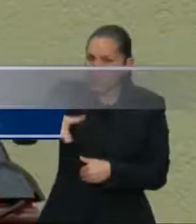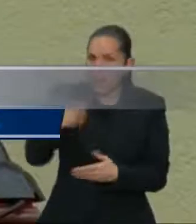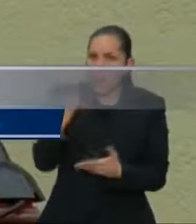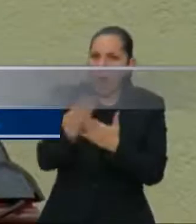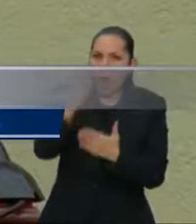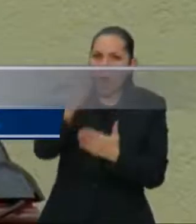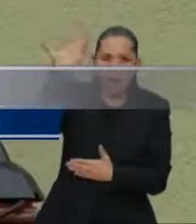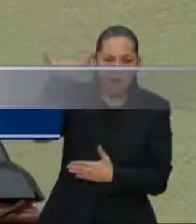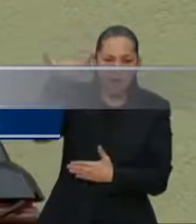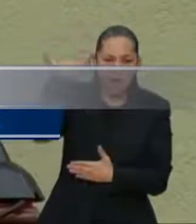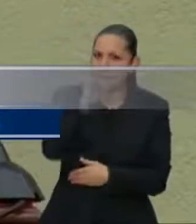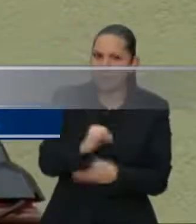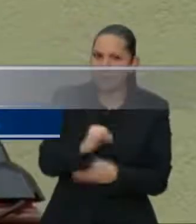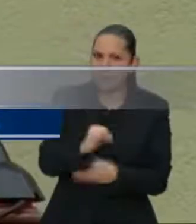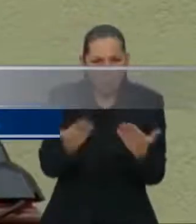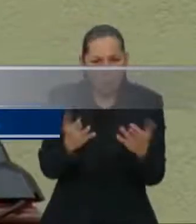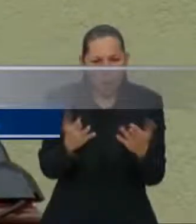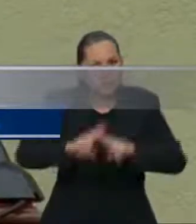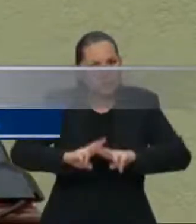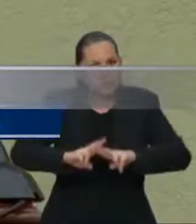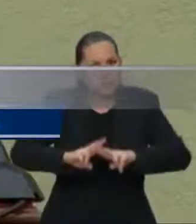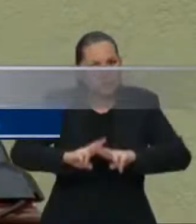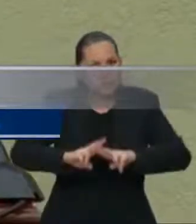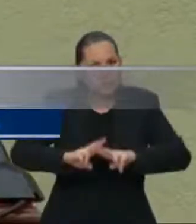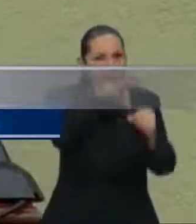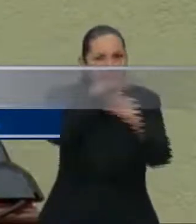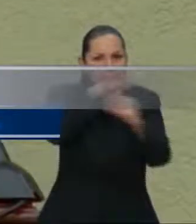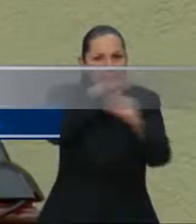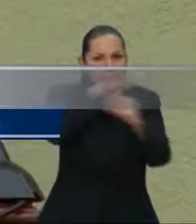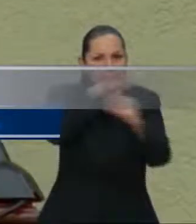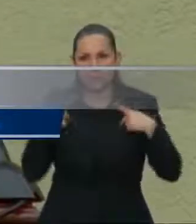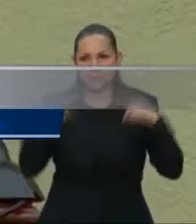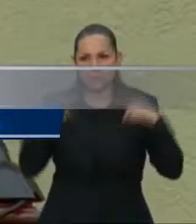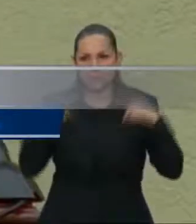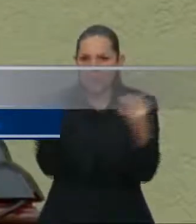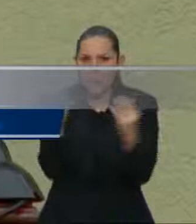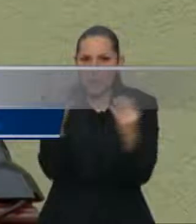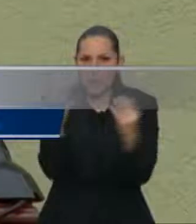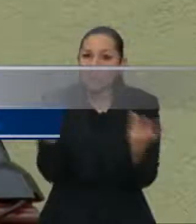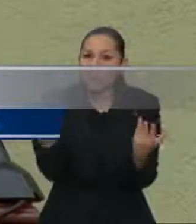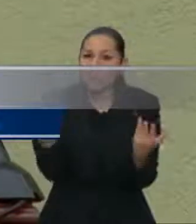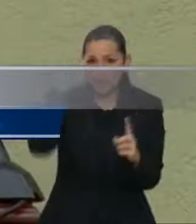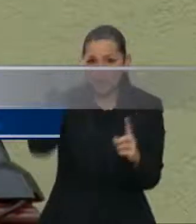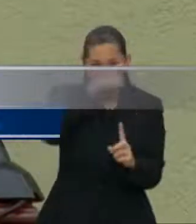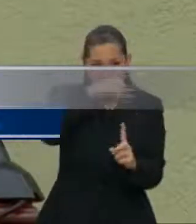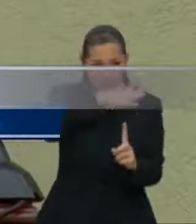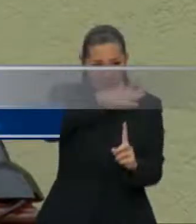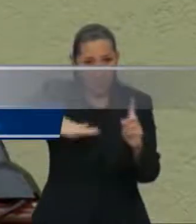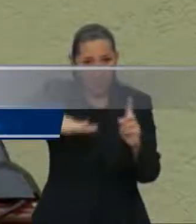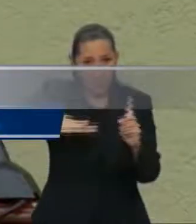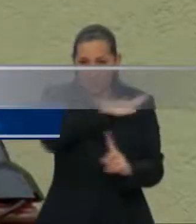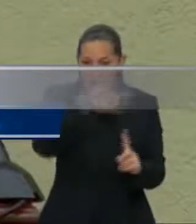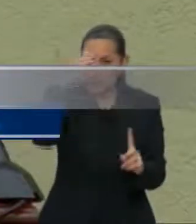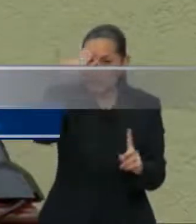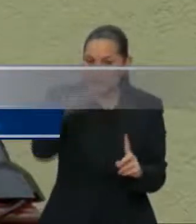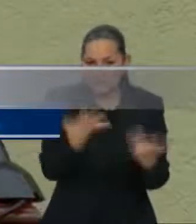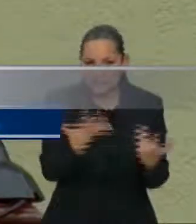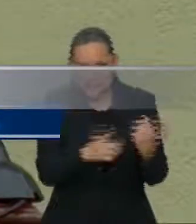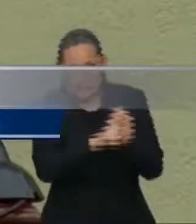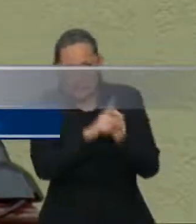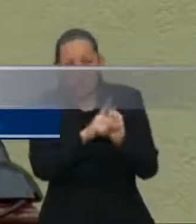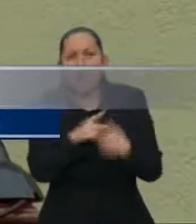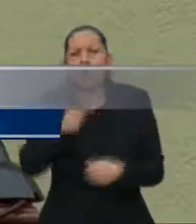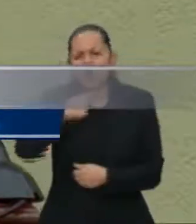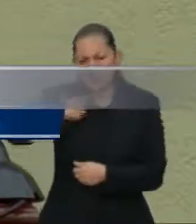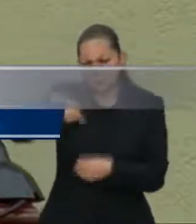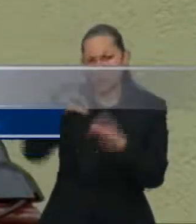precedentes realmente era el contexto el que nos preocupaba teníamos claro que en estas elecciones ya no estaba apruebe el modelo electoral